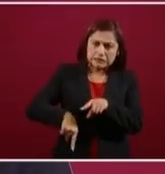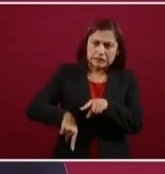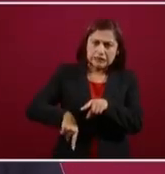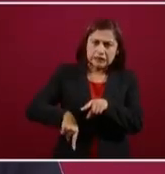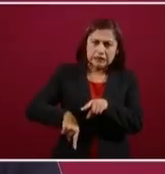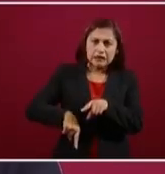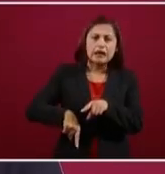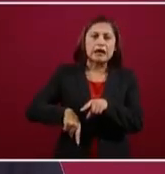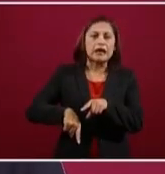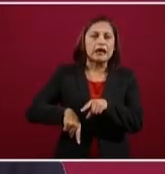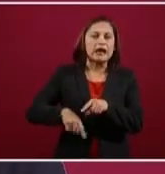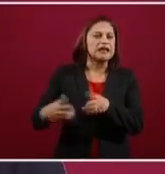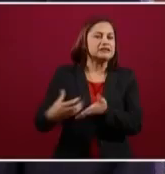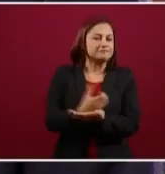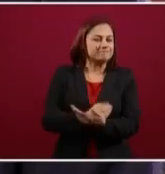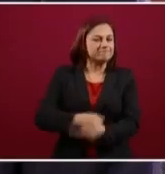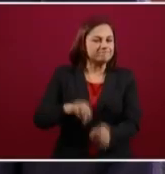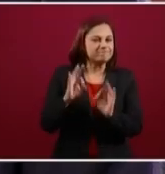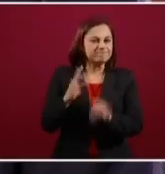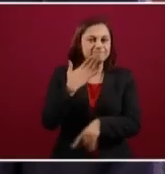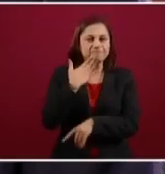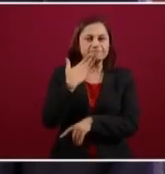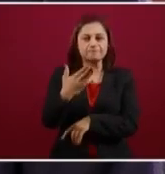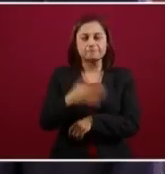lleva uno ventaja.